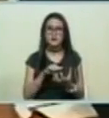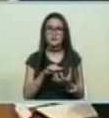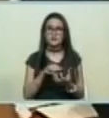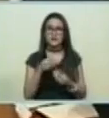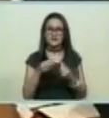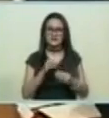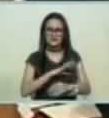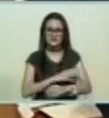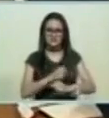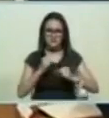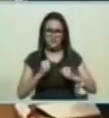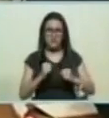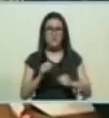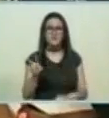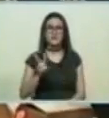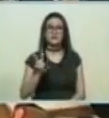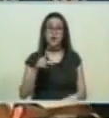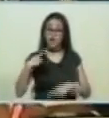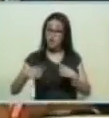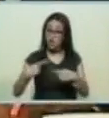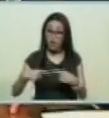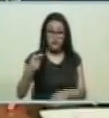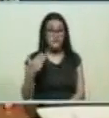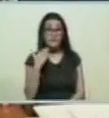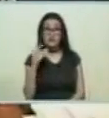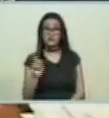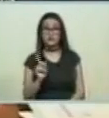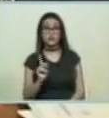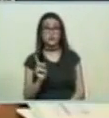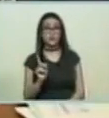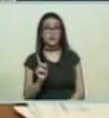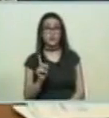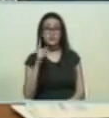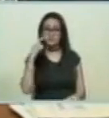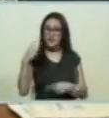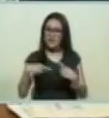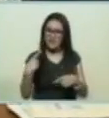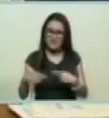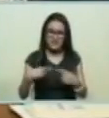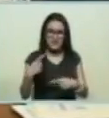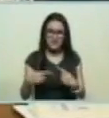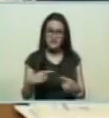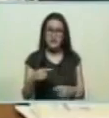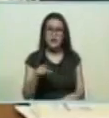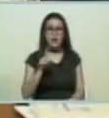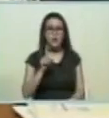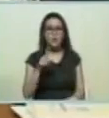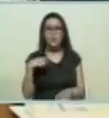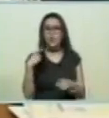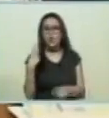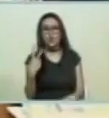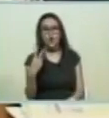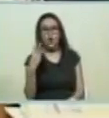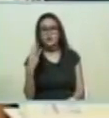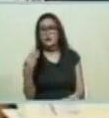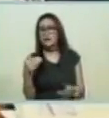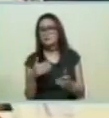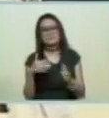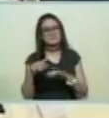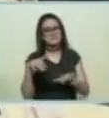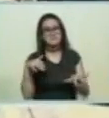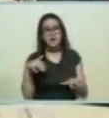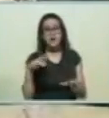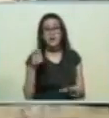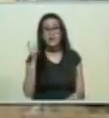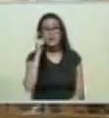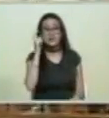Venezuela potencia. Todos los días, cada día que sumamos a uno, a dos, a tres, a mil, a dos mil, son